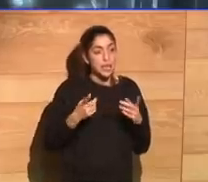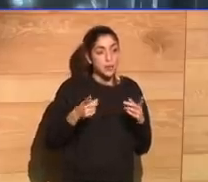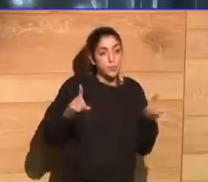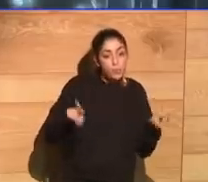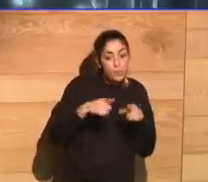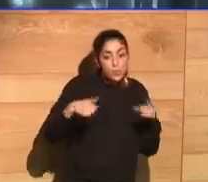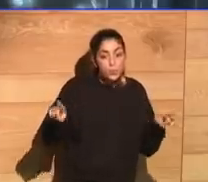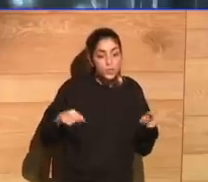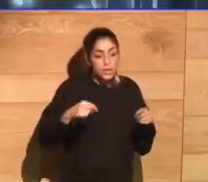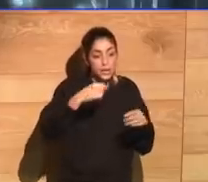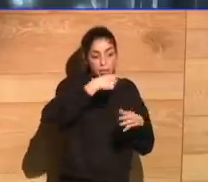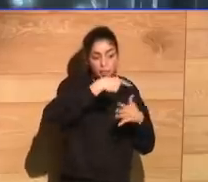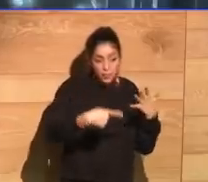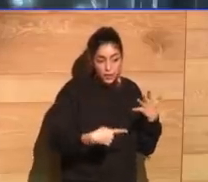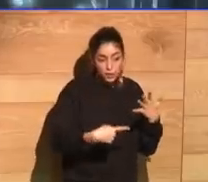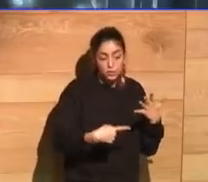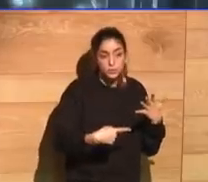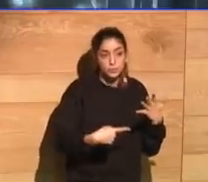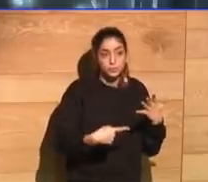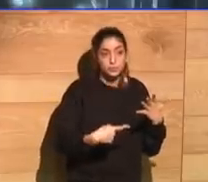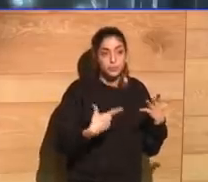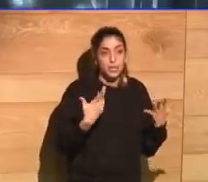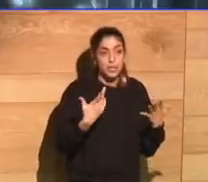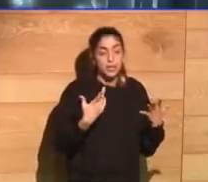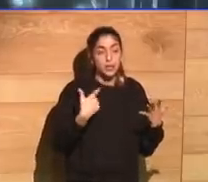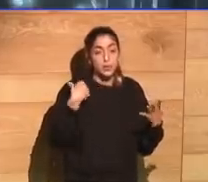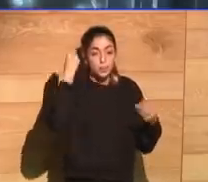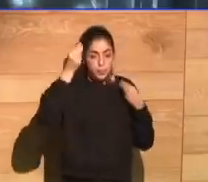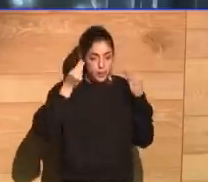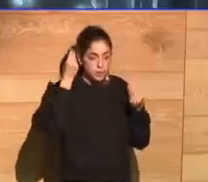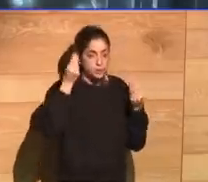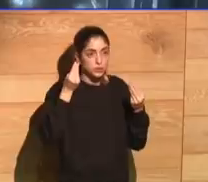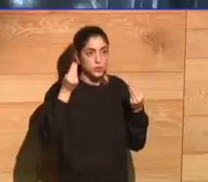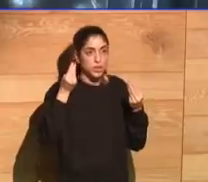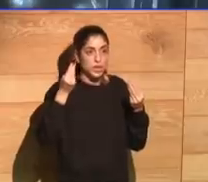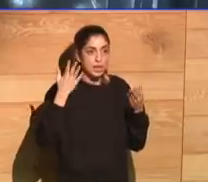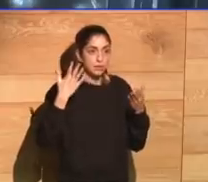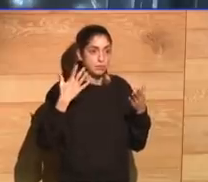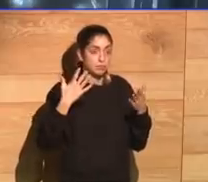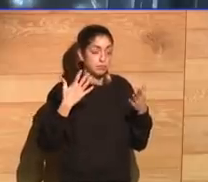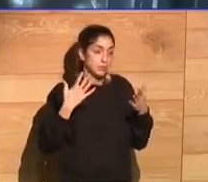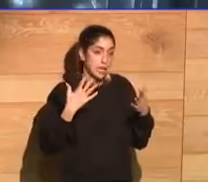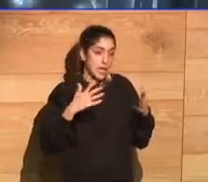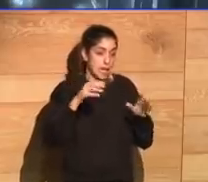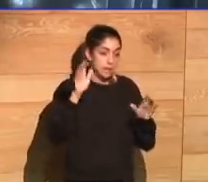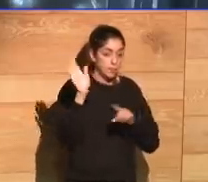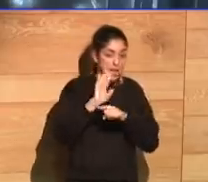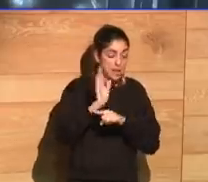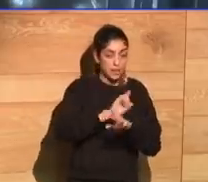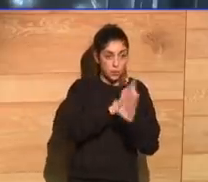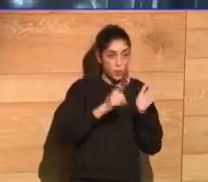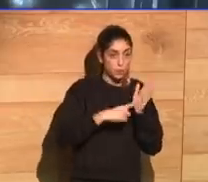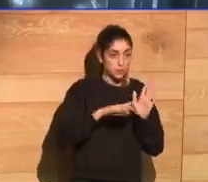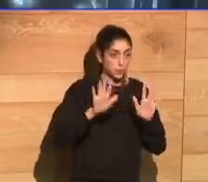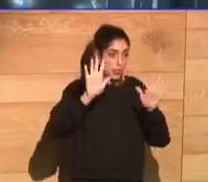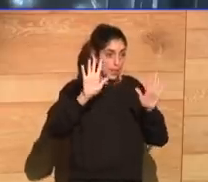están entre esas 5, entre las 10 mejores de la historia de la música del cine, muy, mira, hay que esforzarse mucho. La